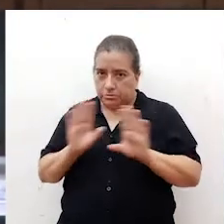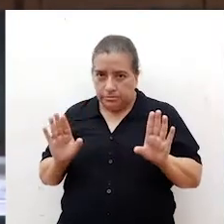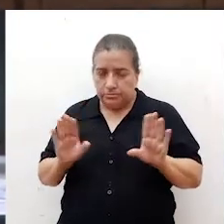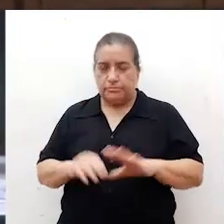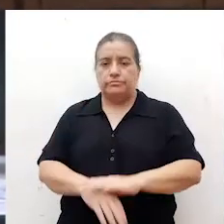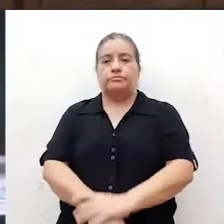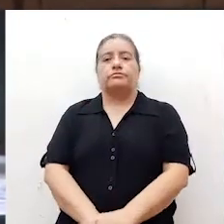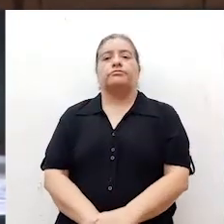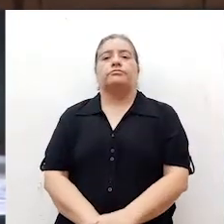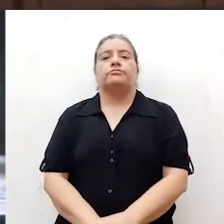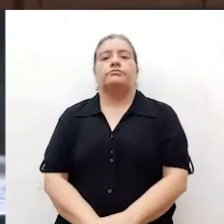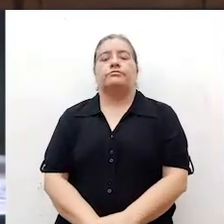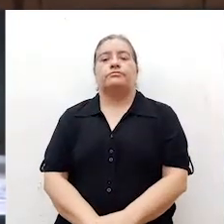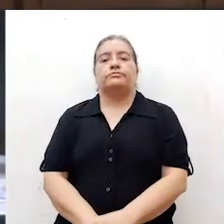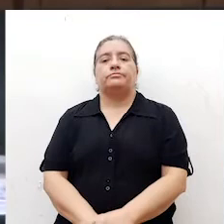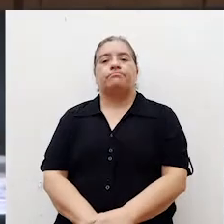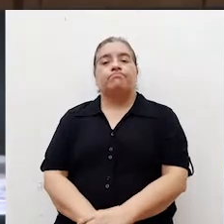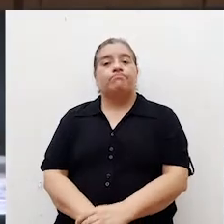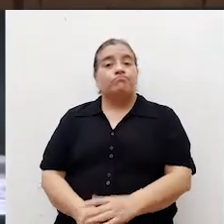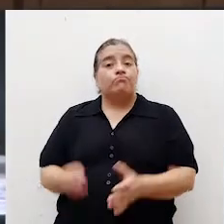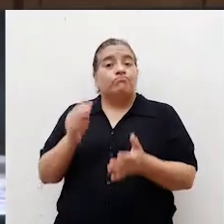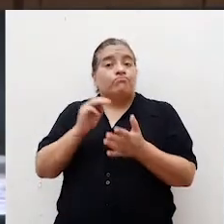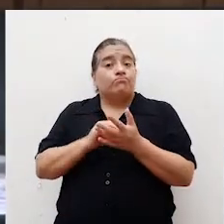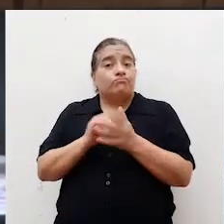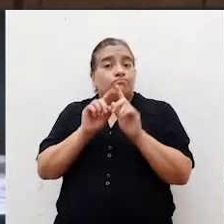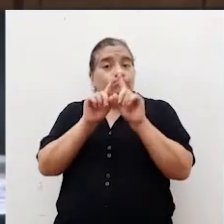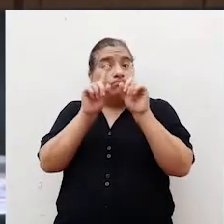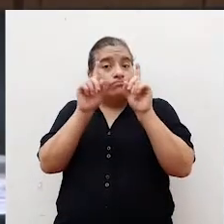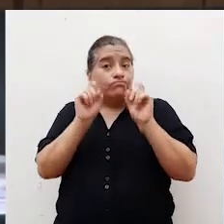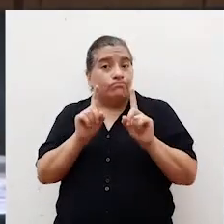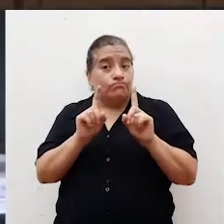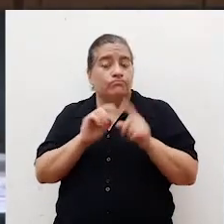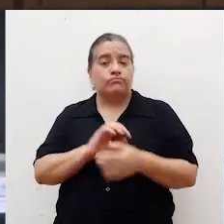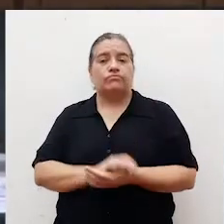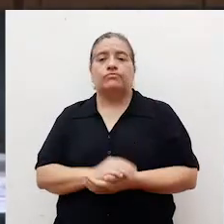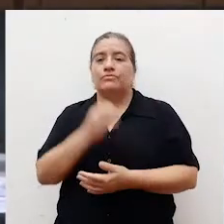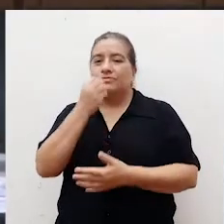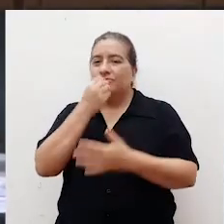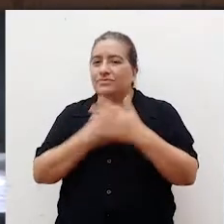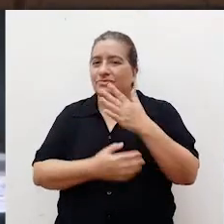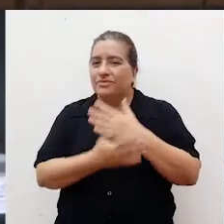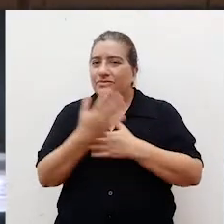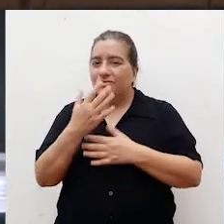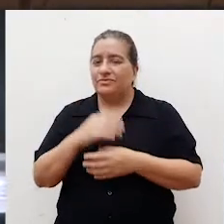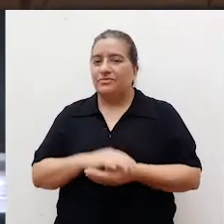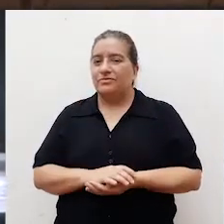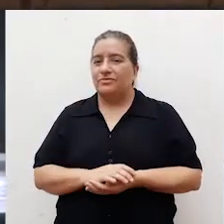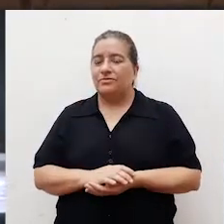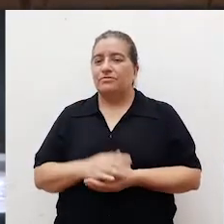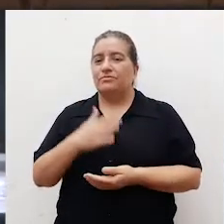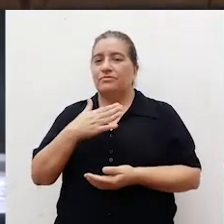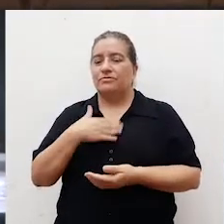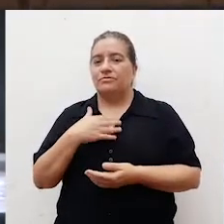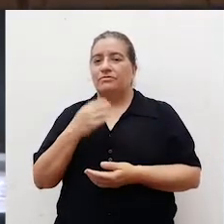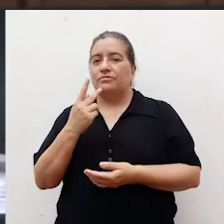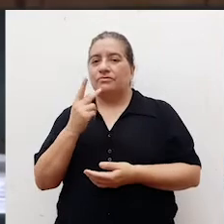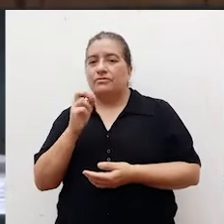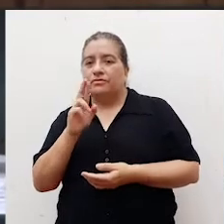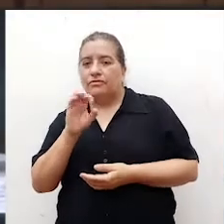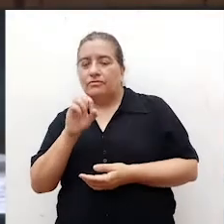de determinadas decisiones. Con las actas en la mano, nosotros daremos los siguientes pasos para